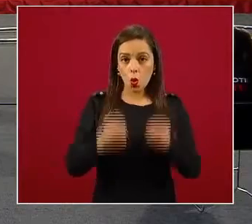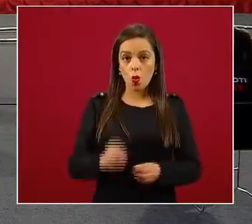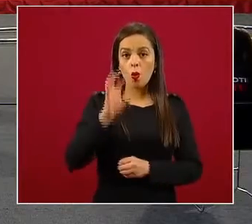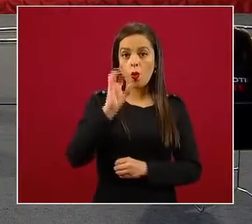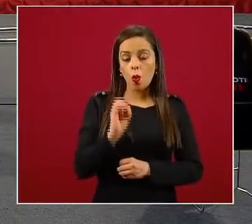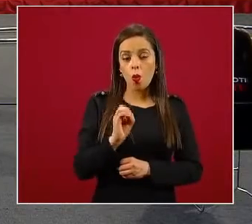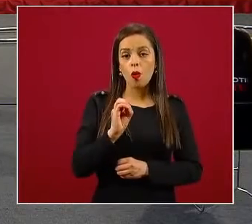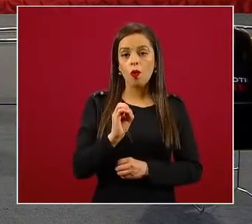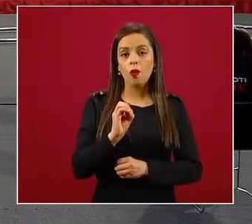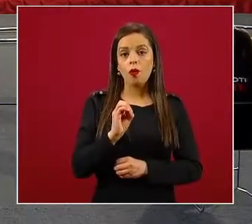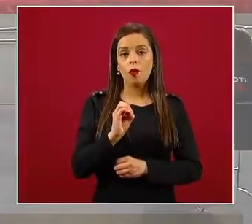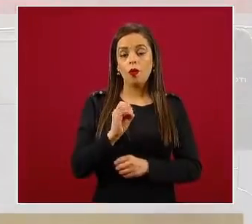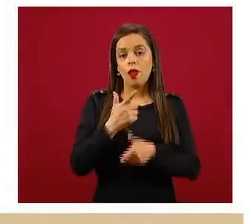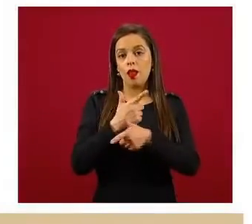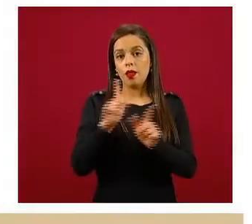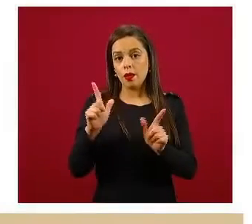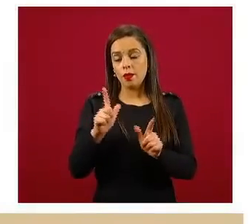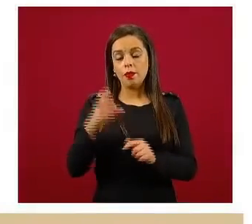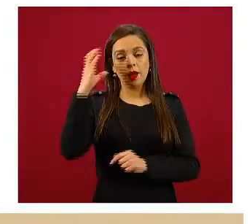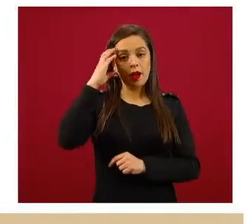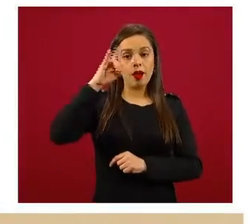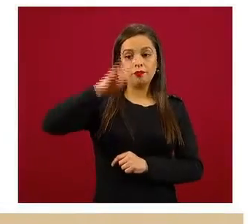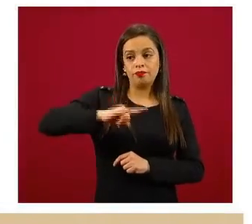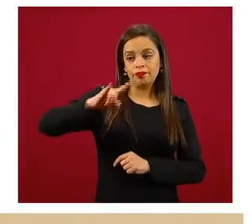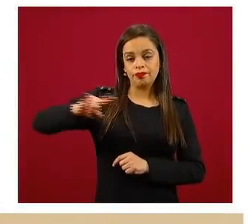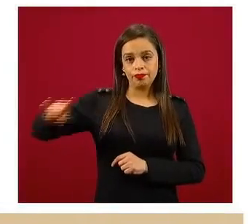hospitalaria. De las